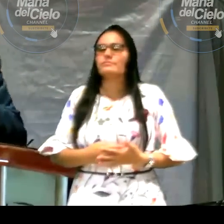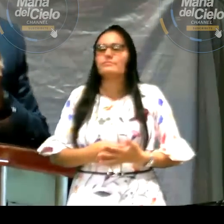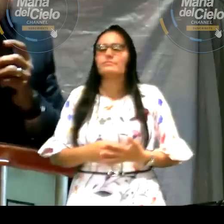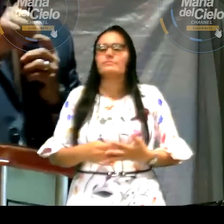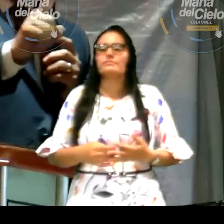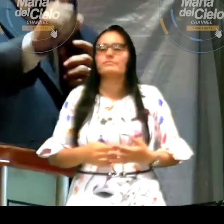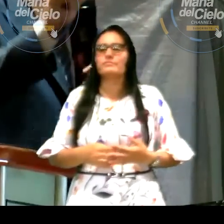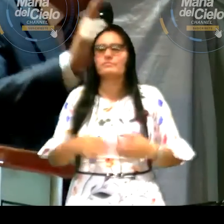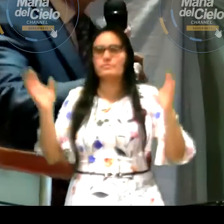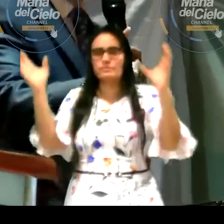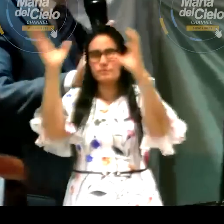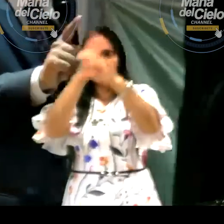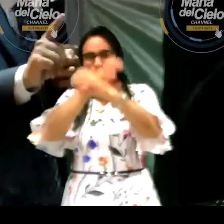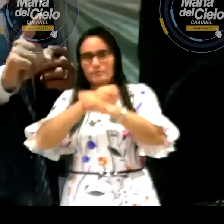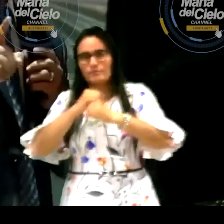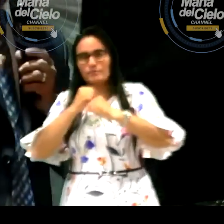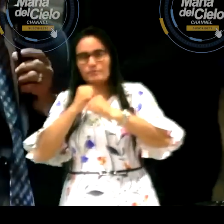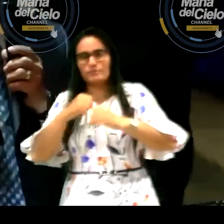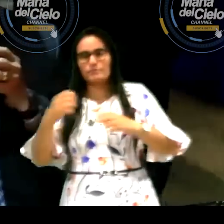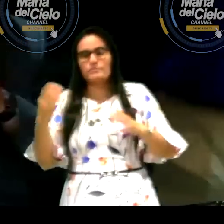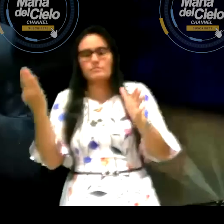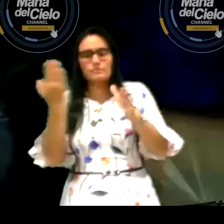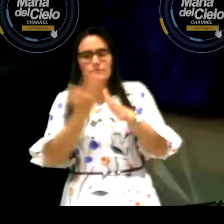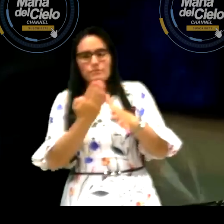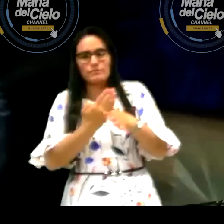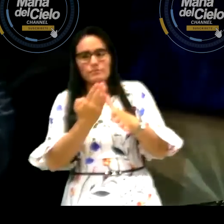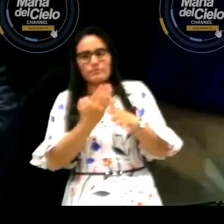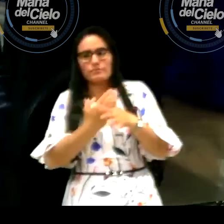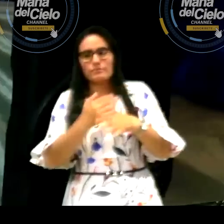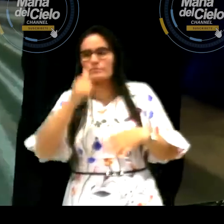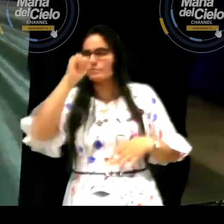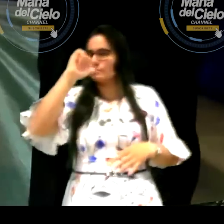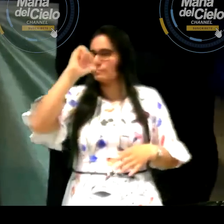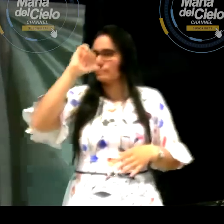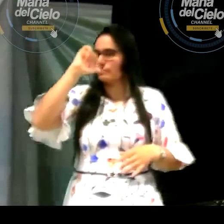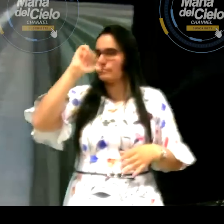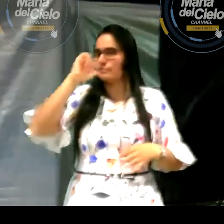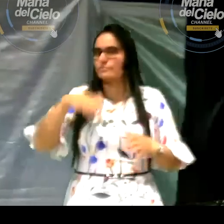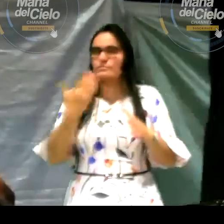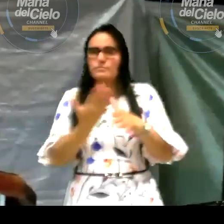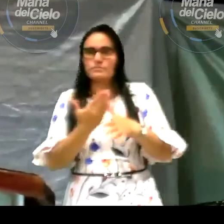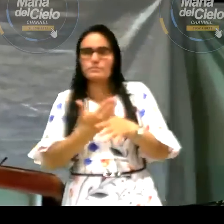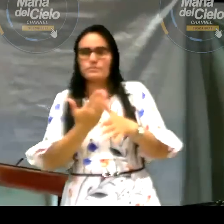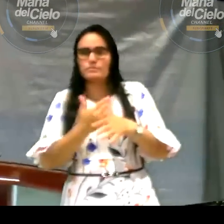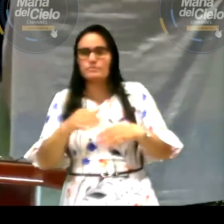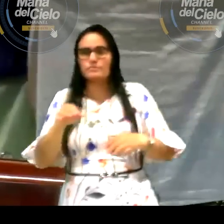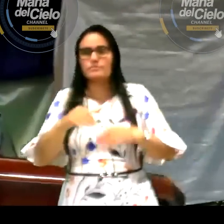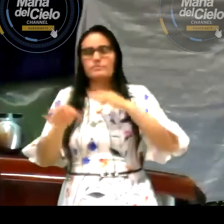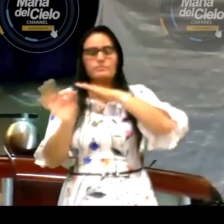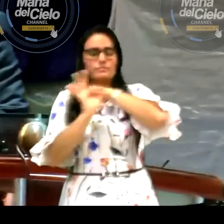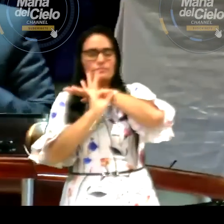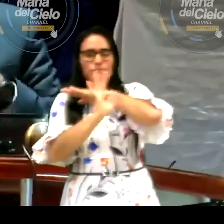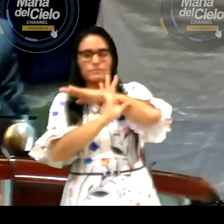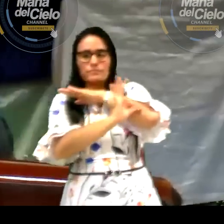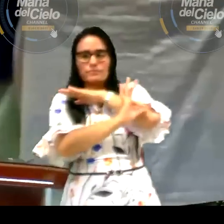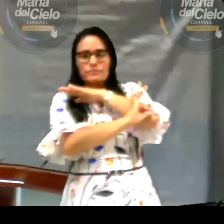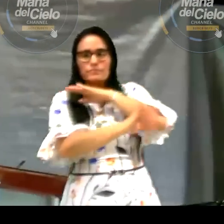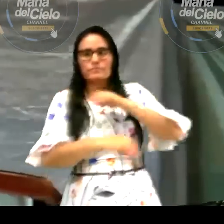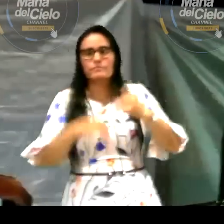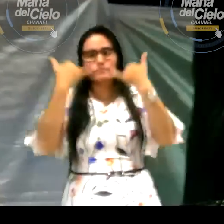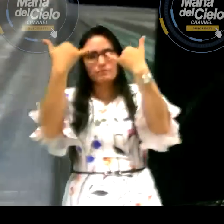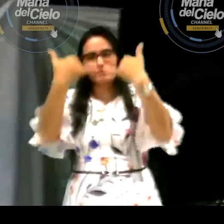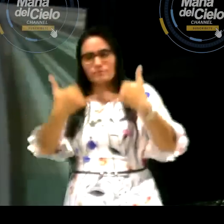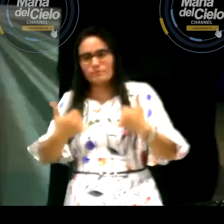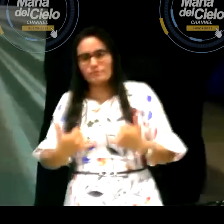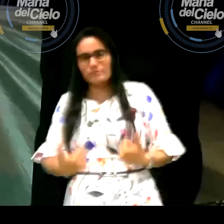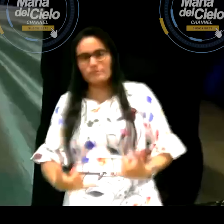Esta noche tu problema de droga, tu problema emocional, tu problema típico. Hay gente aquí que no se entienden ni